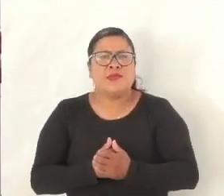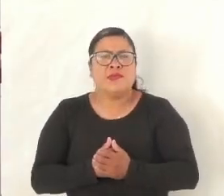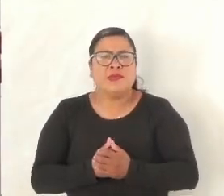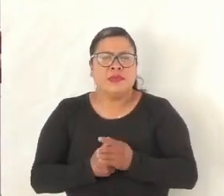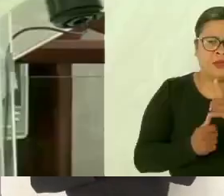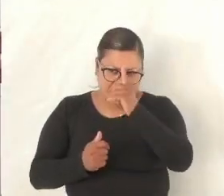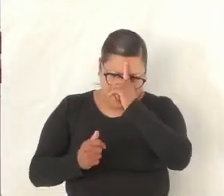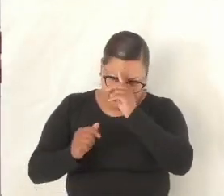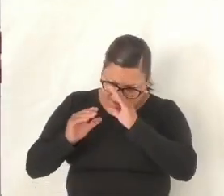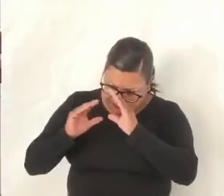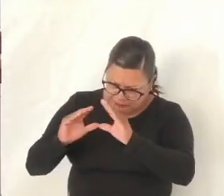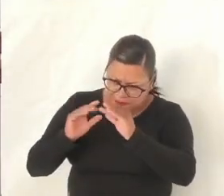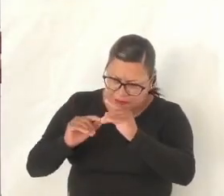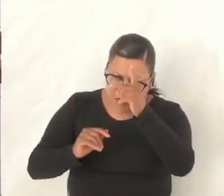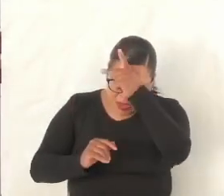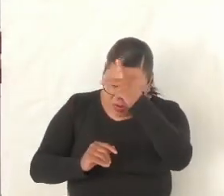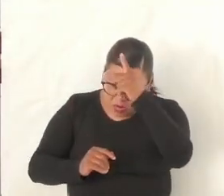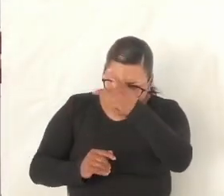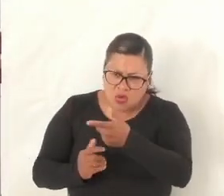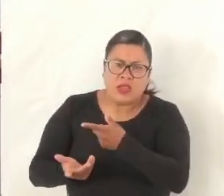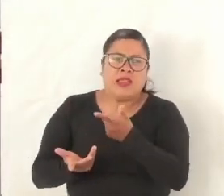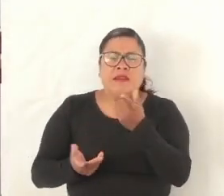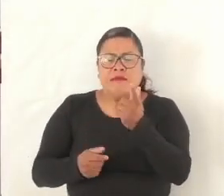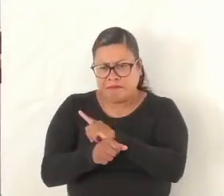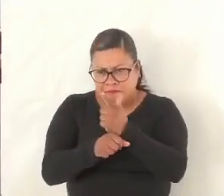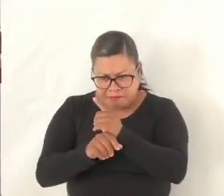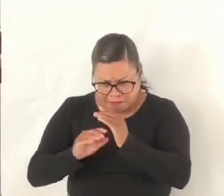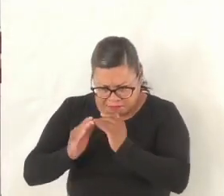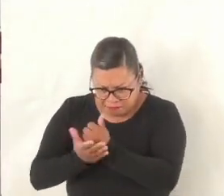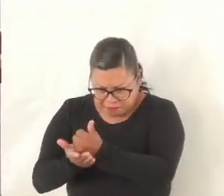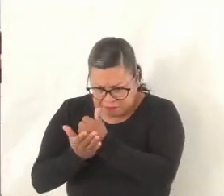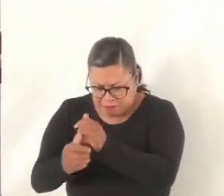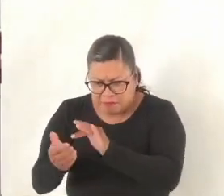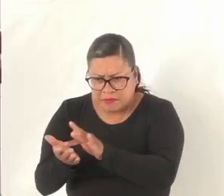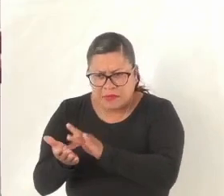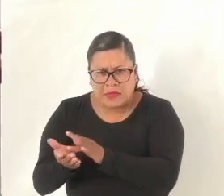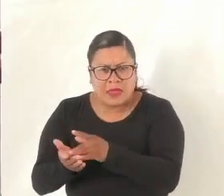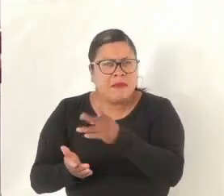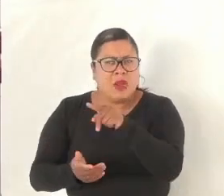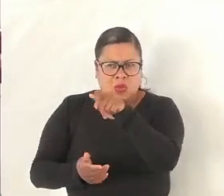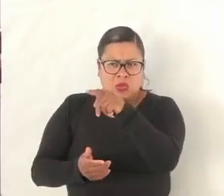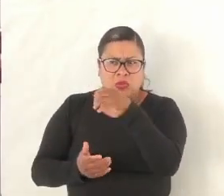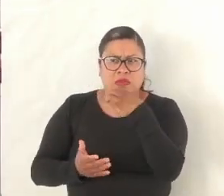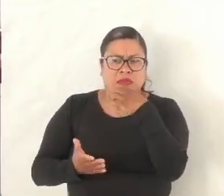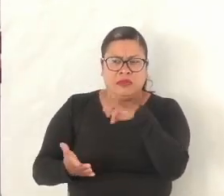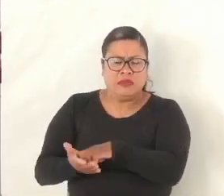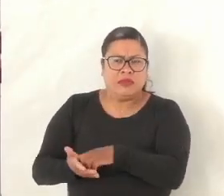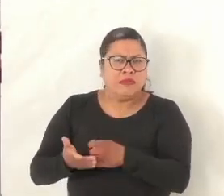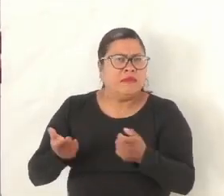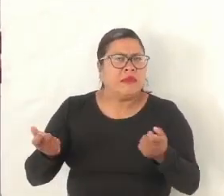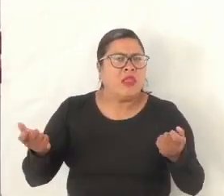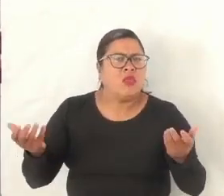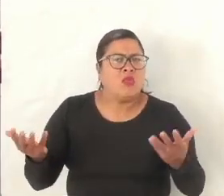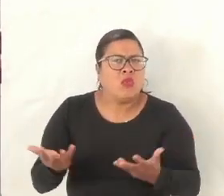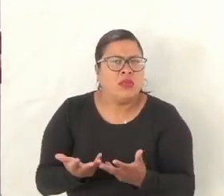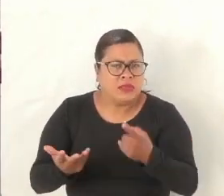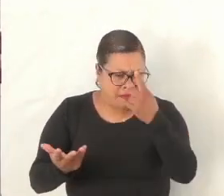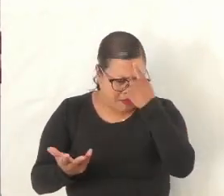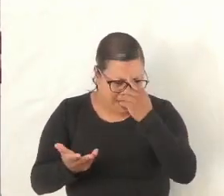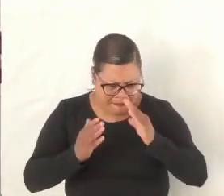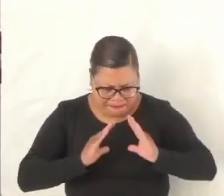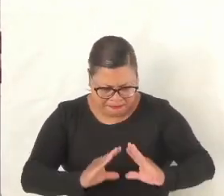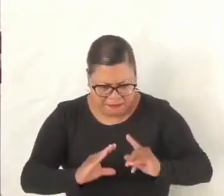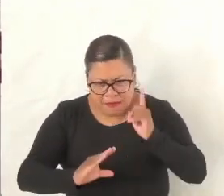orientación psicológica legal pero que están haciendo esta dependencia para también educar a nuestros